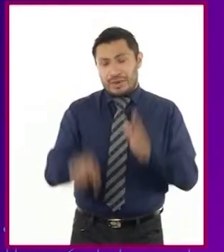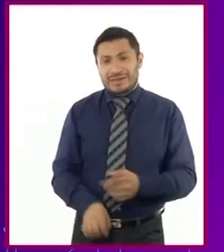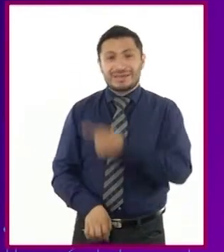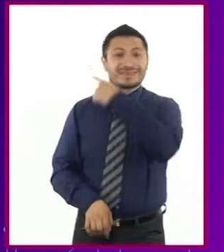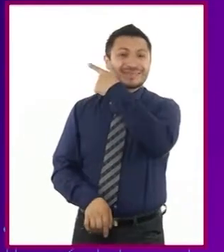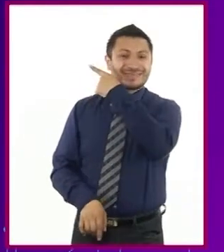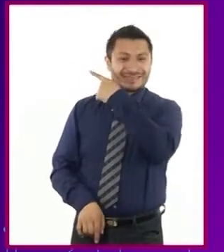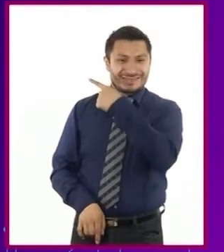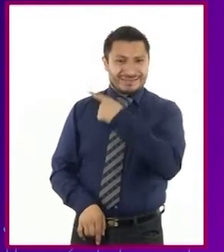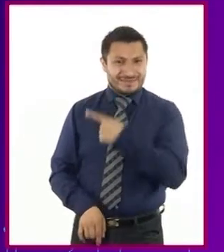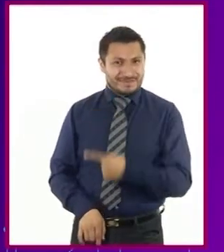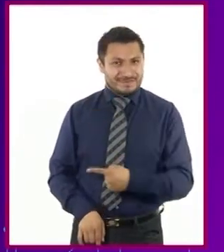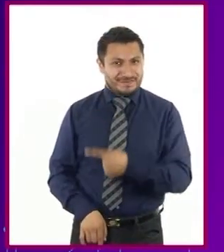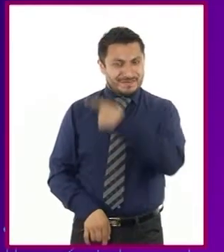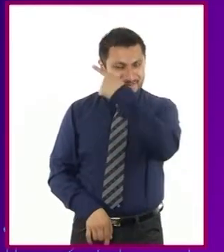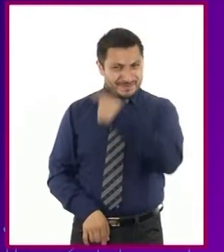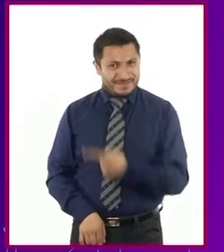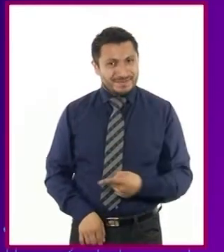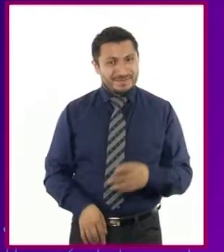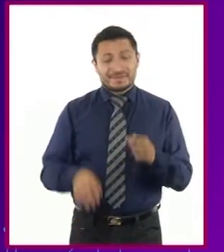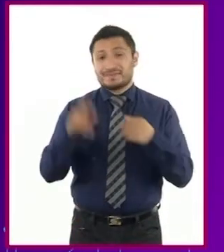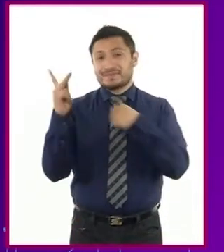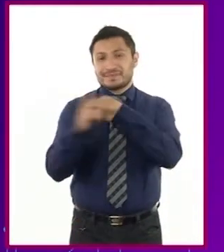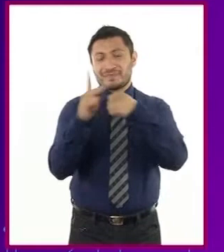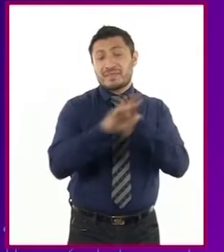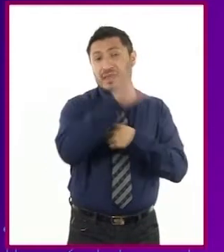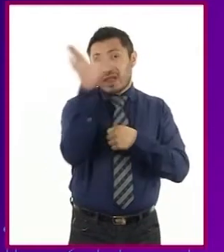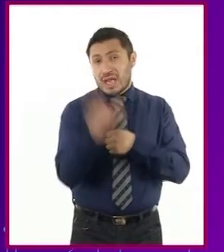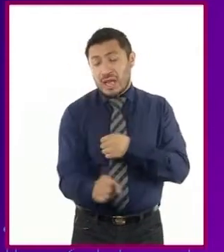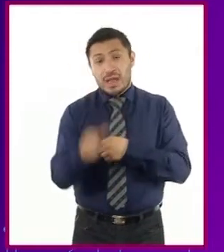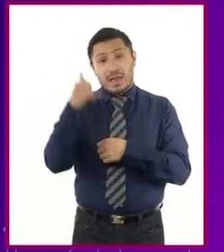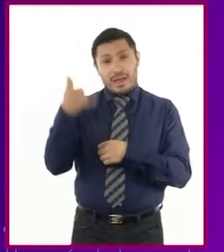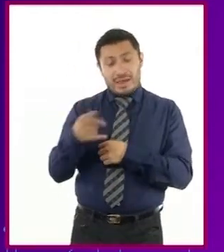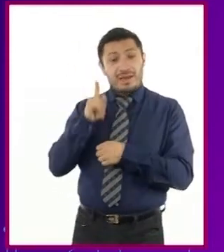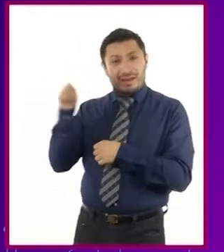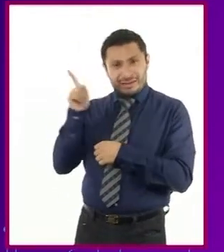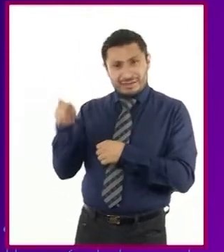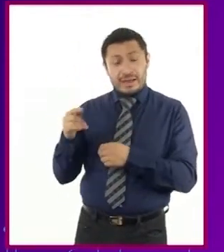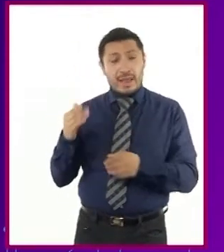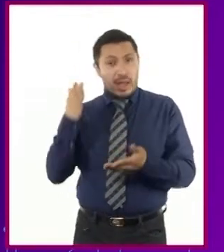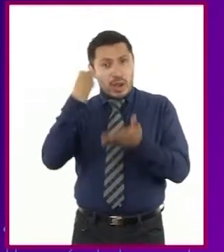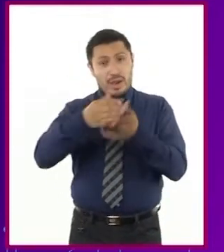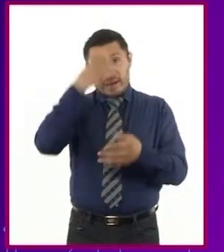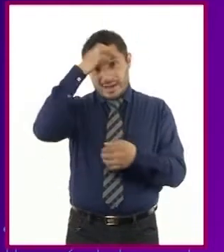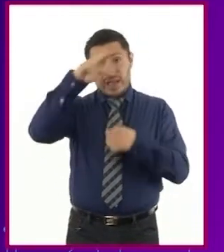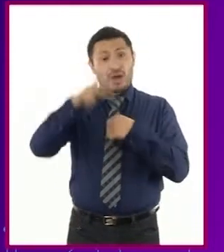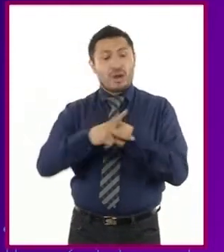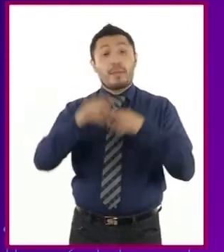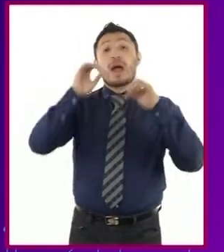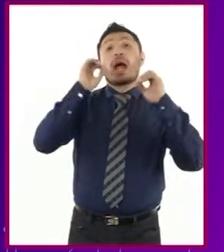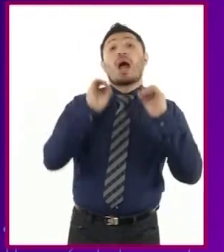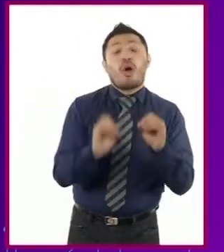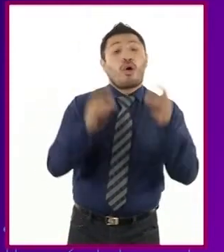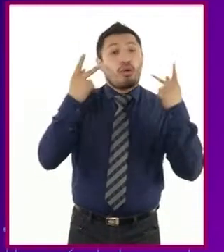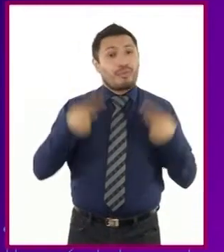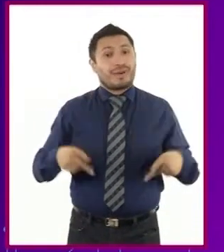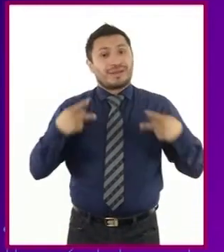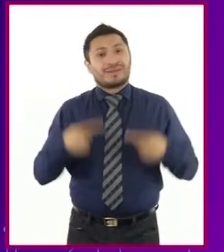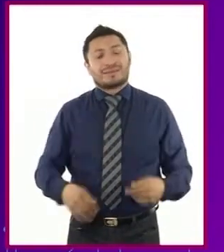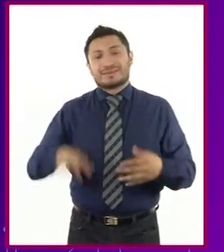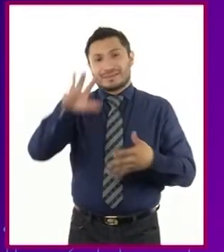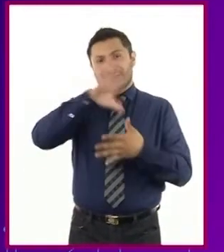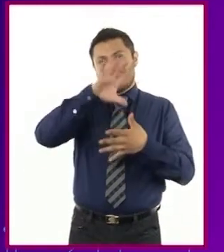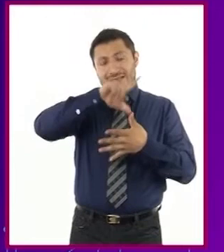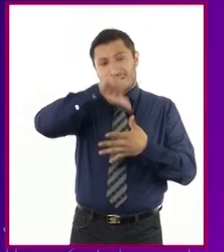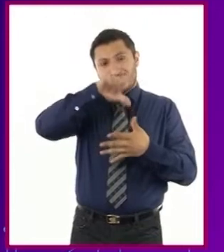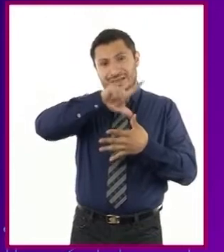la población que inmigra de los países africanos y de Medio Oriente a Europa, o la población que inmigra de